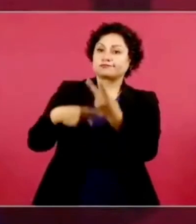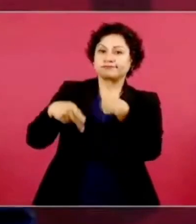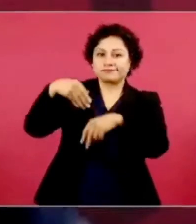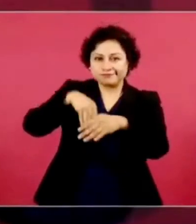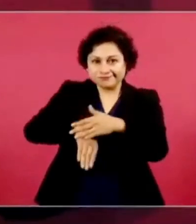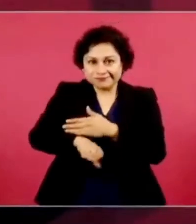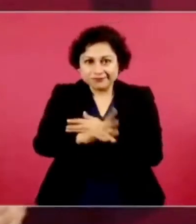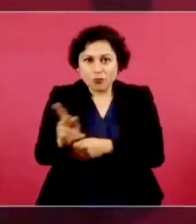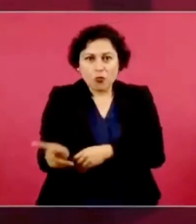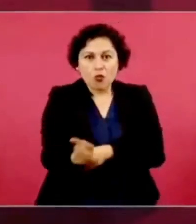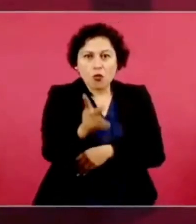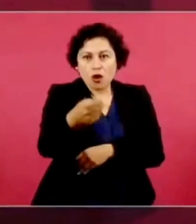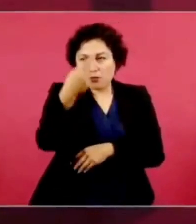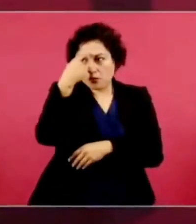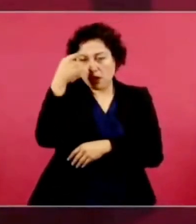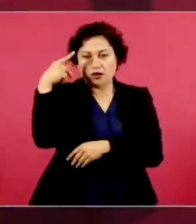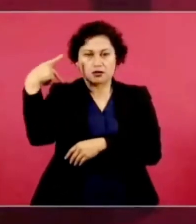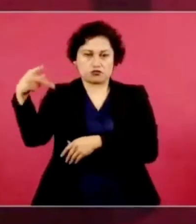y era atendido.